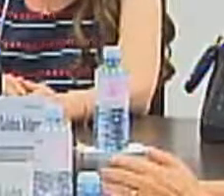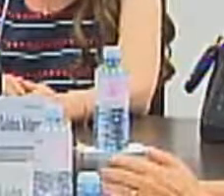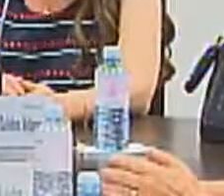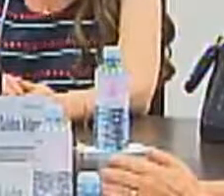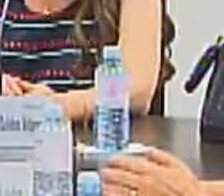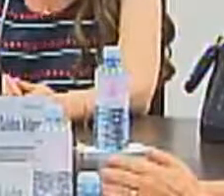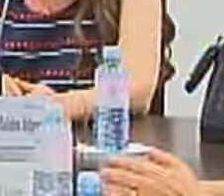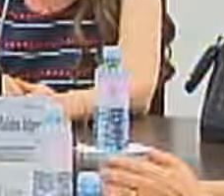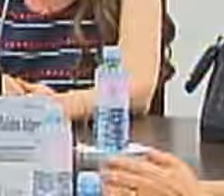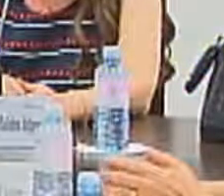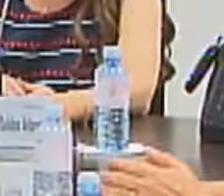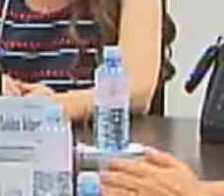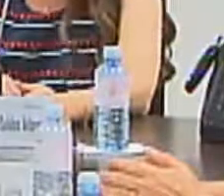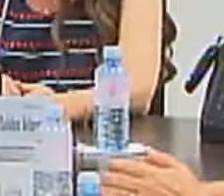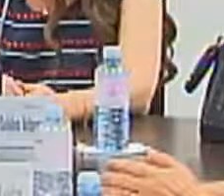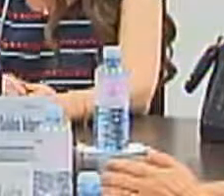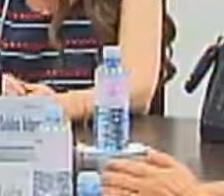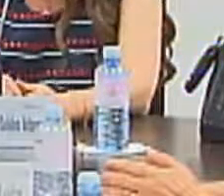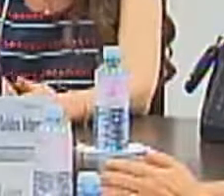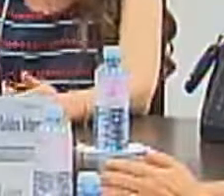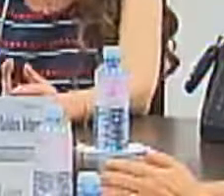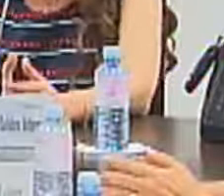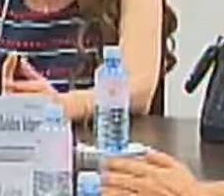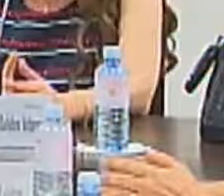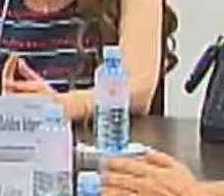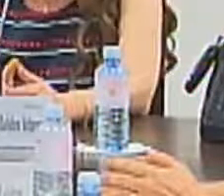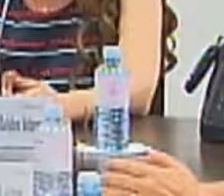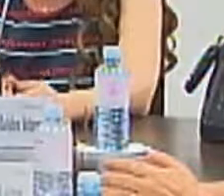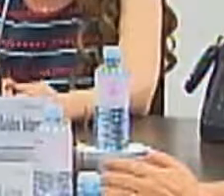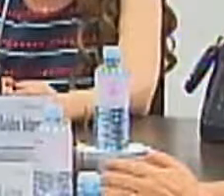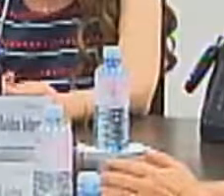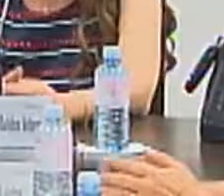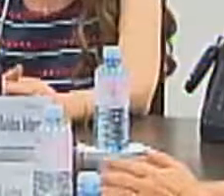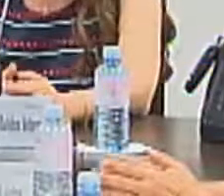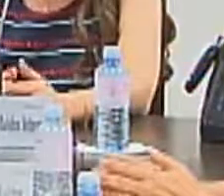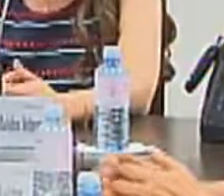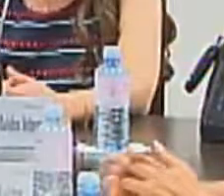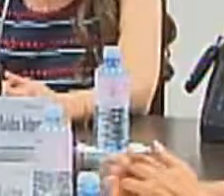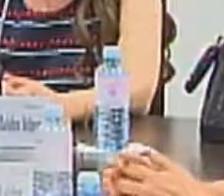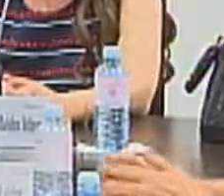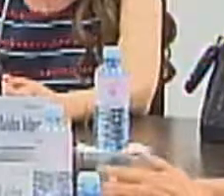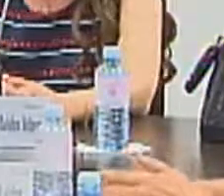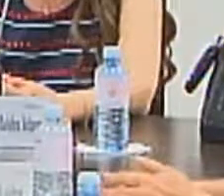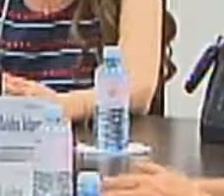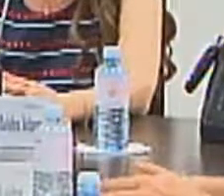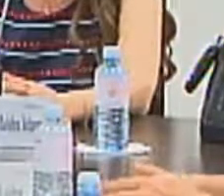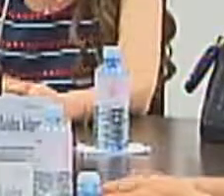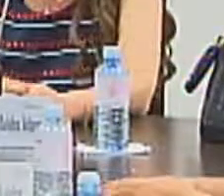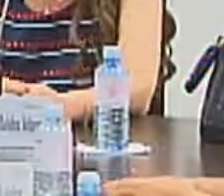programas por sus secretarías ofrecidos esta presidencia formular a su pregunta